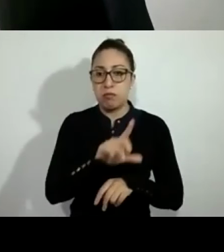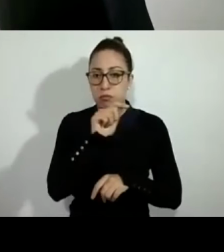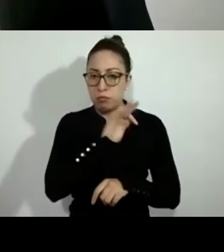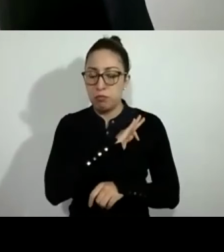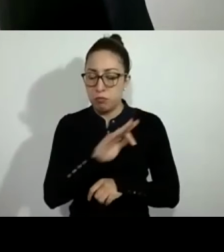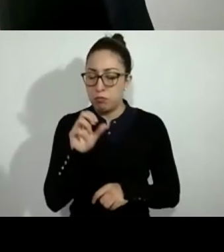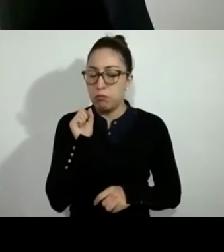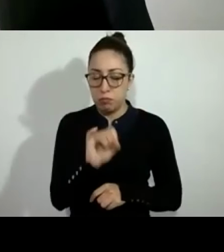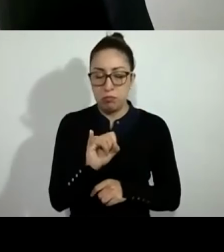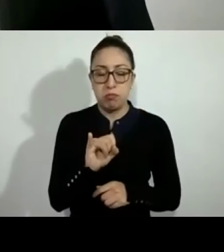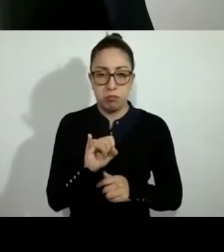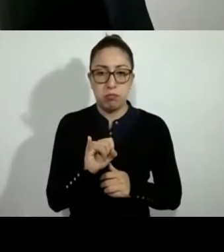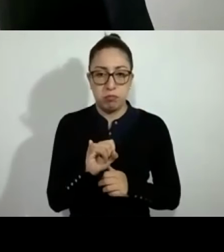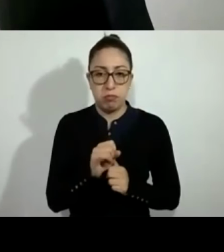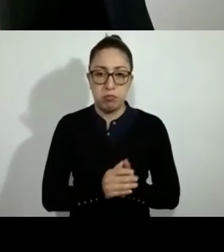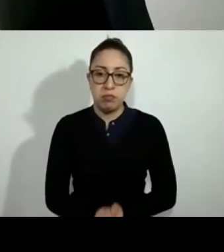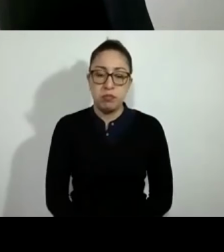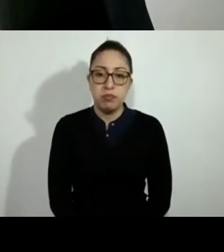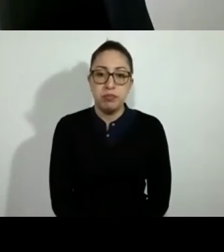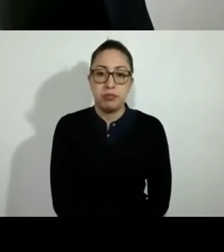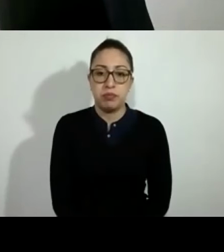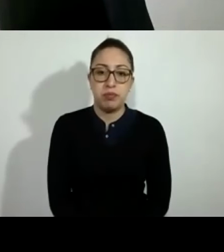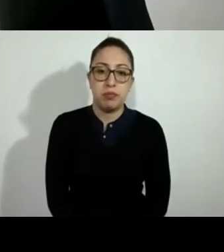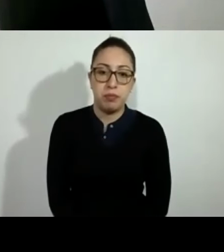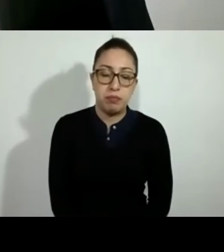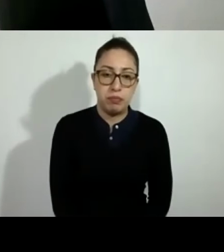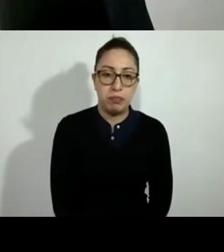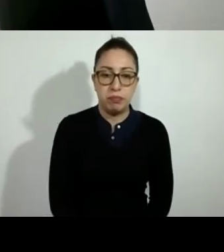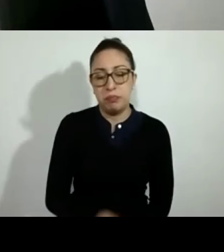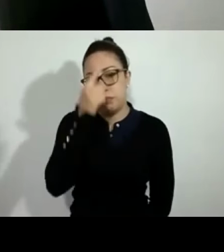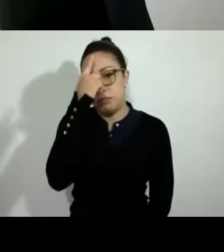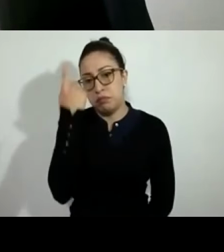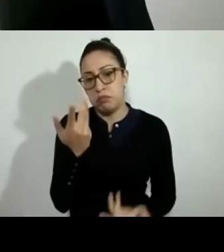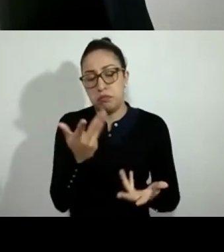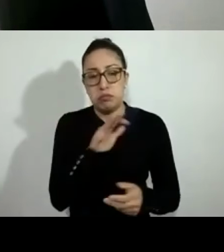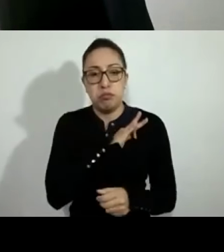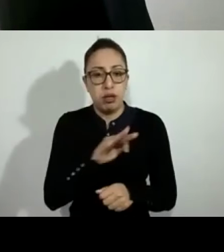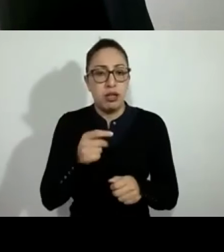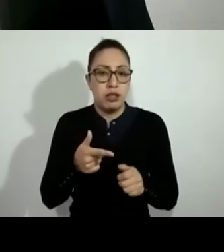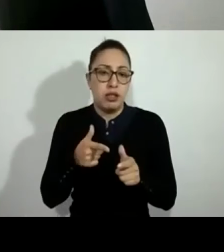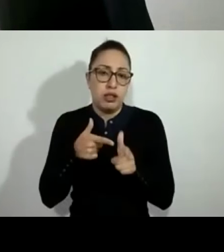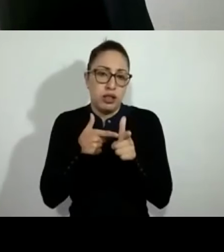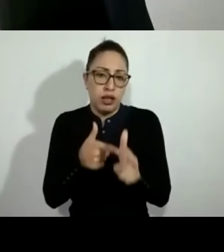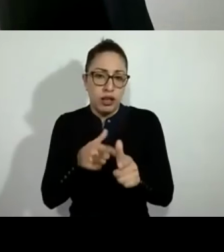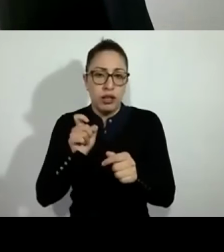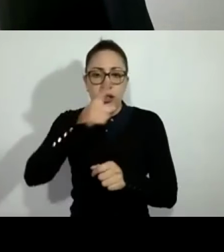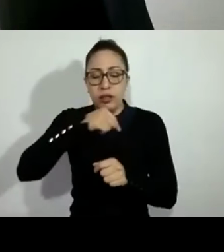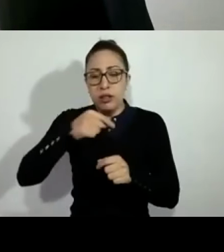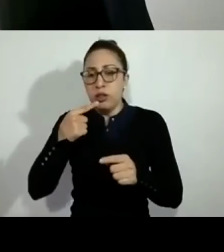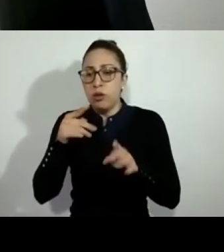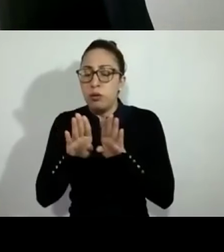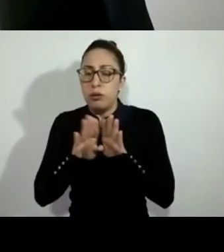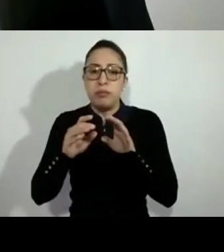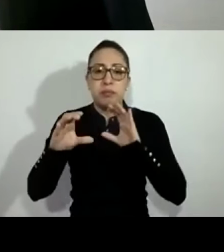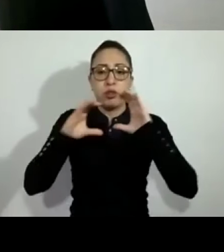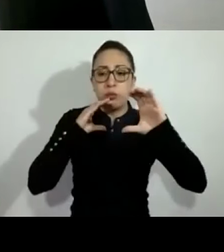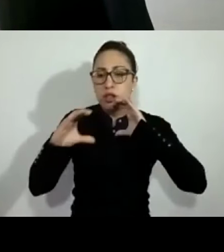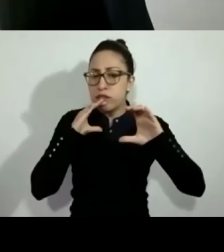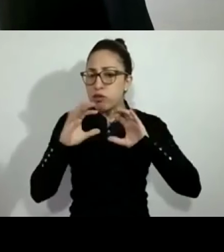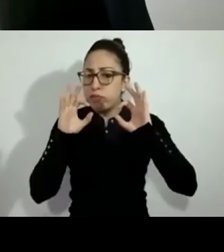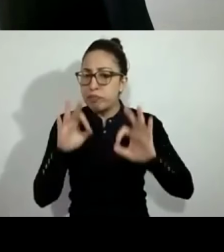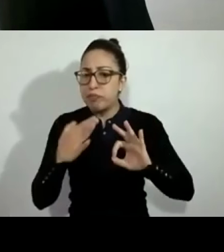la oportunidad de que podamos ampliar, de que podamos mantener un puente de comunicación abierto de